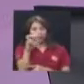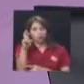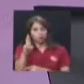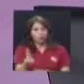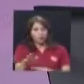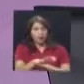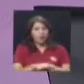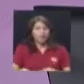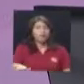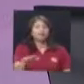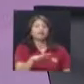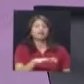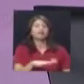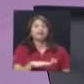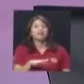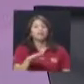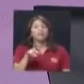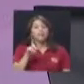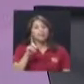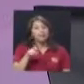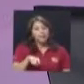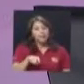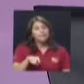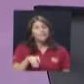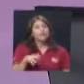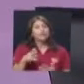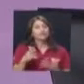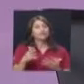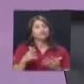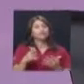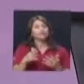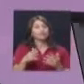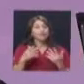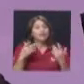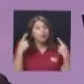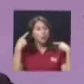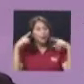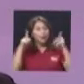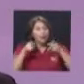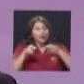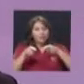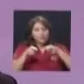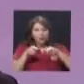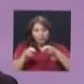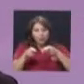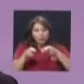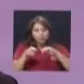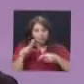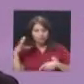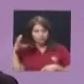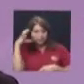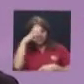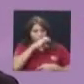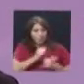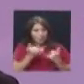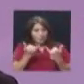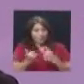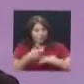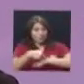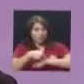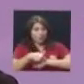de haber logrado verdad regular porque dice cuenta que en este momento en el país